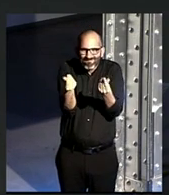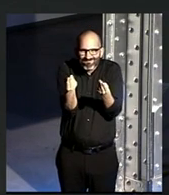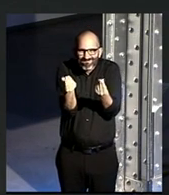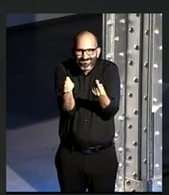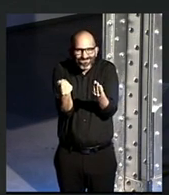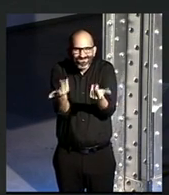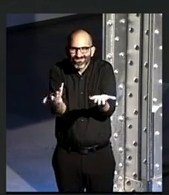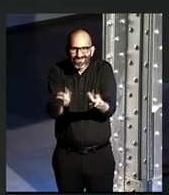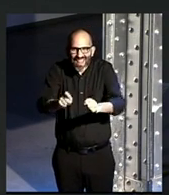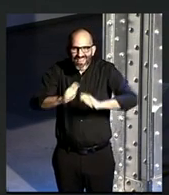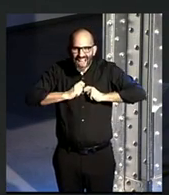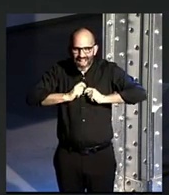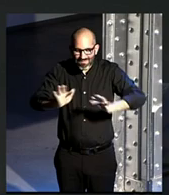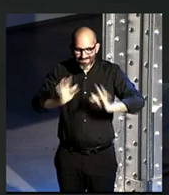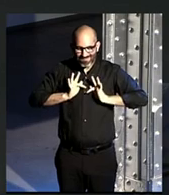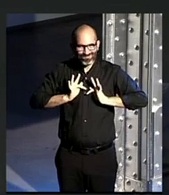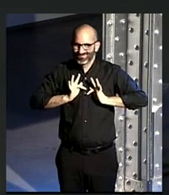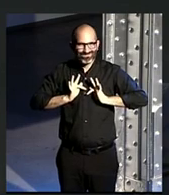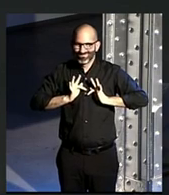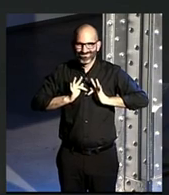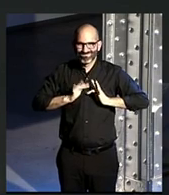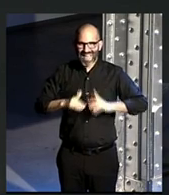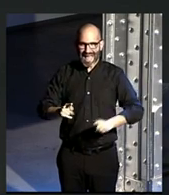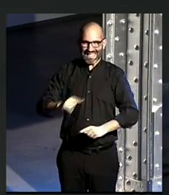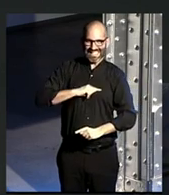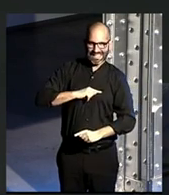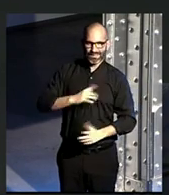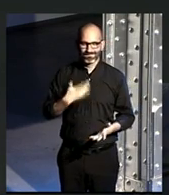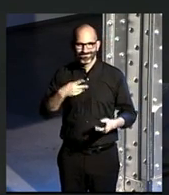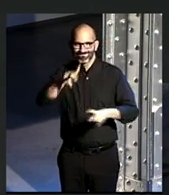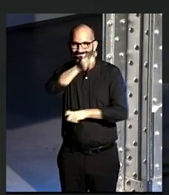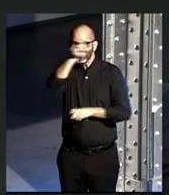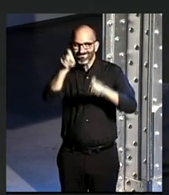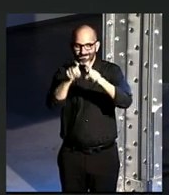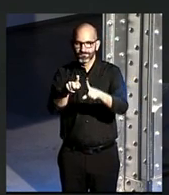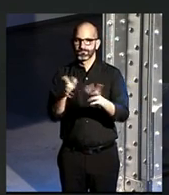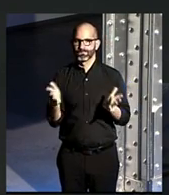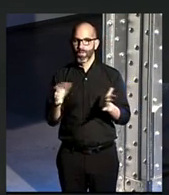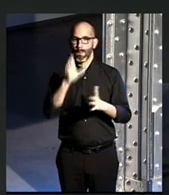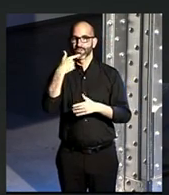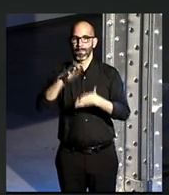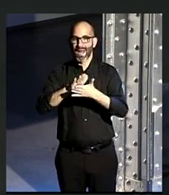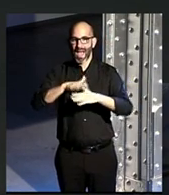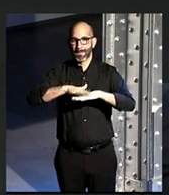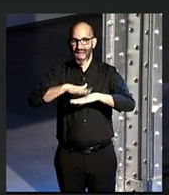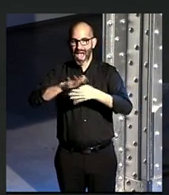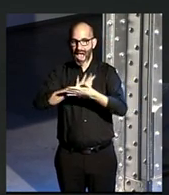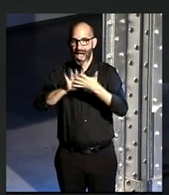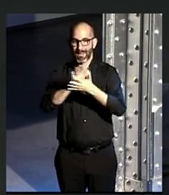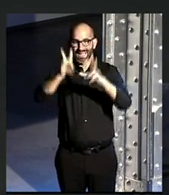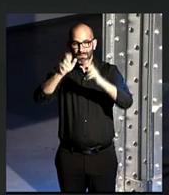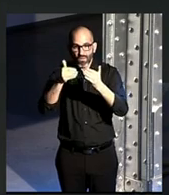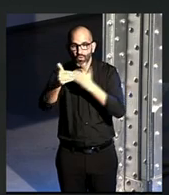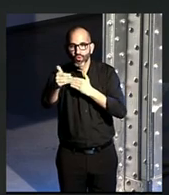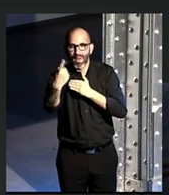inquietante, preocupante. Entonces no es extraño que incluso para hablar del futuro se recurra al pasado, porque